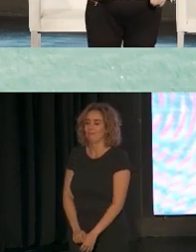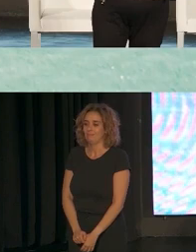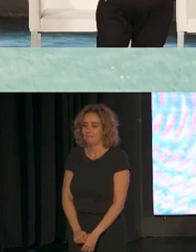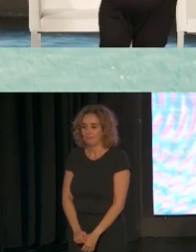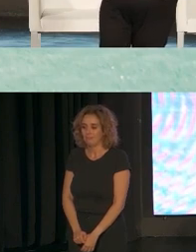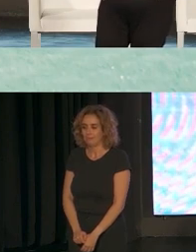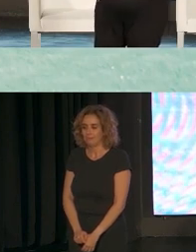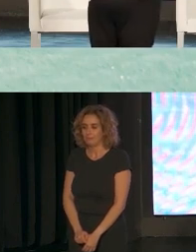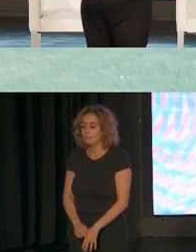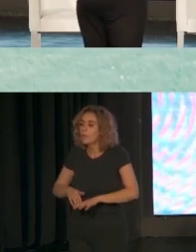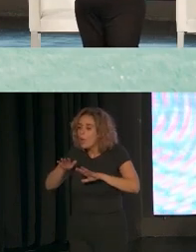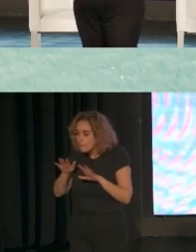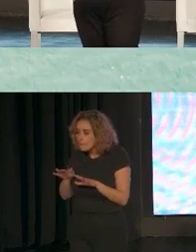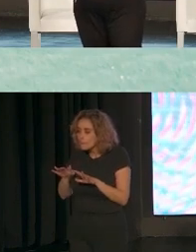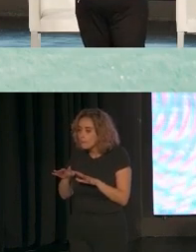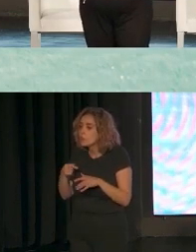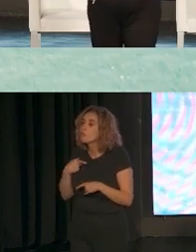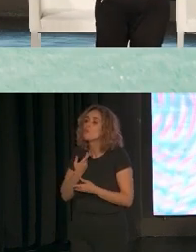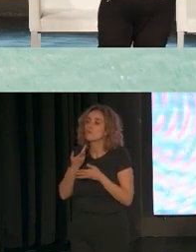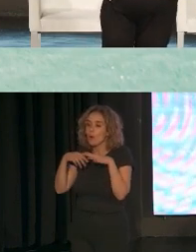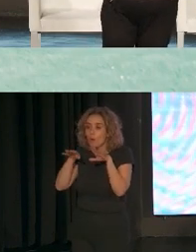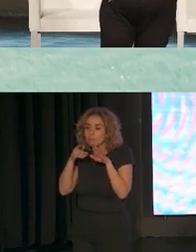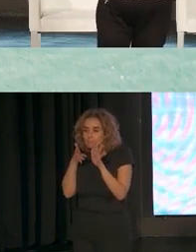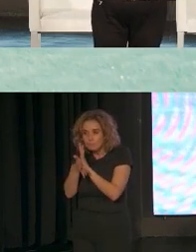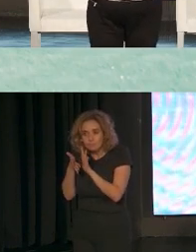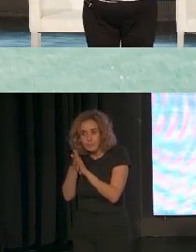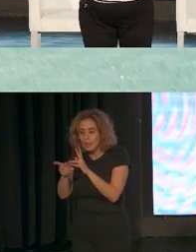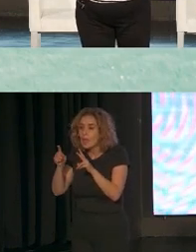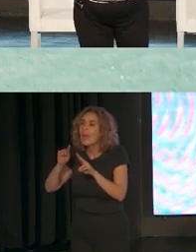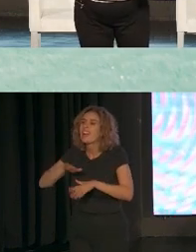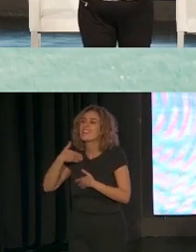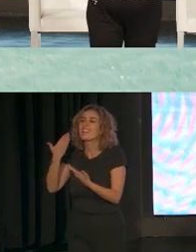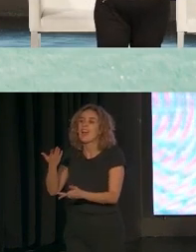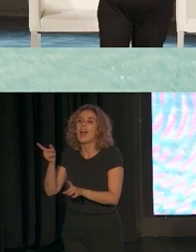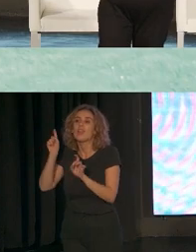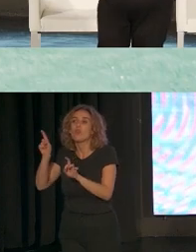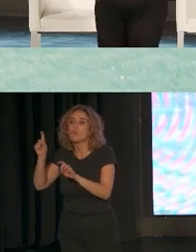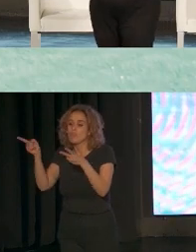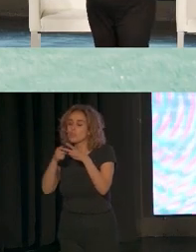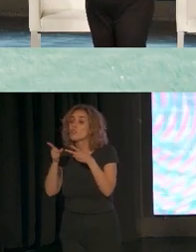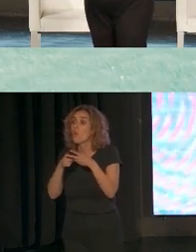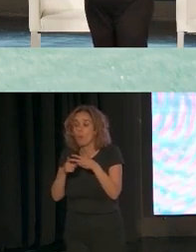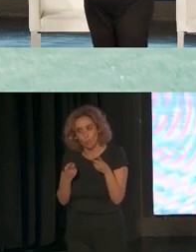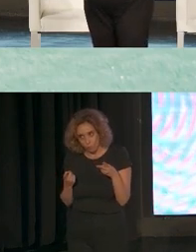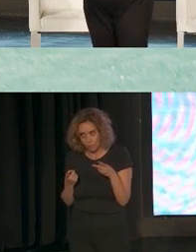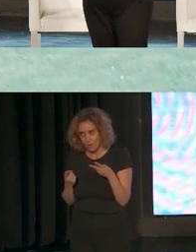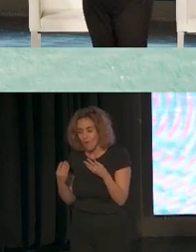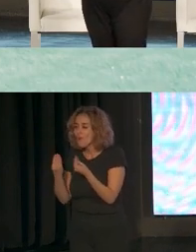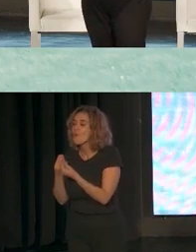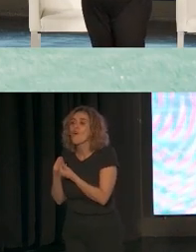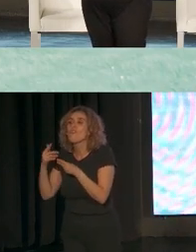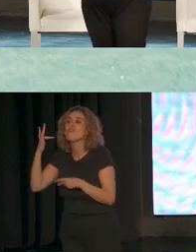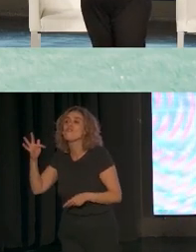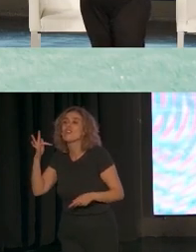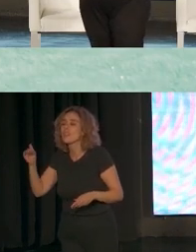extraterrestres pero os tengo que confesar que el segundo regalo de Francisco ya fue la leche con Francisco